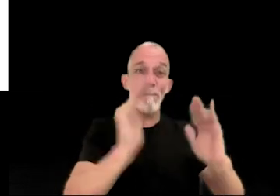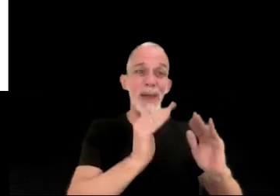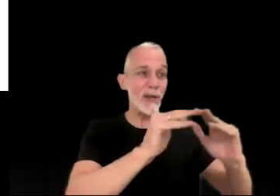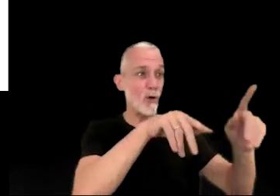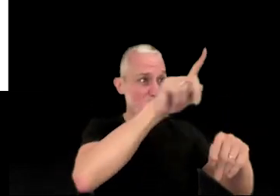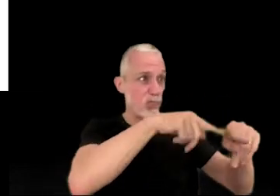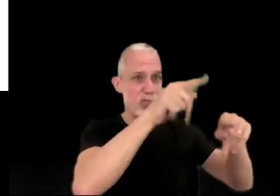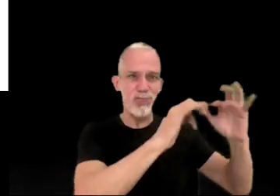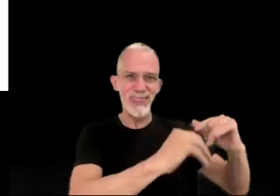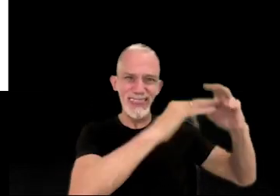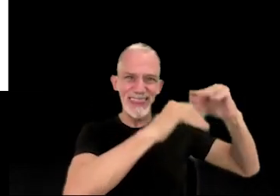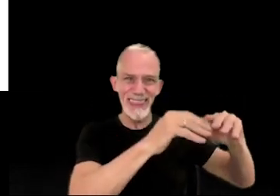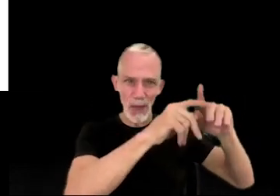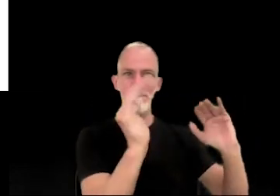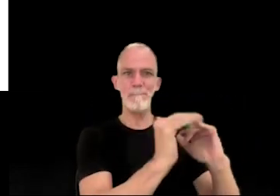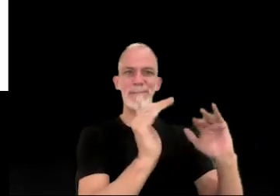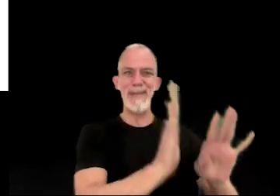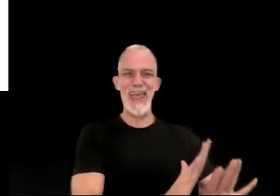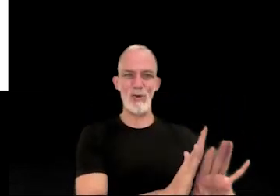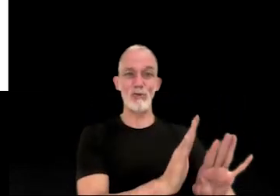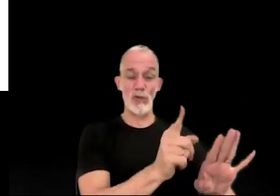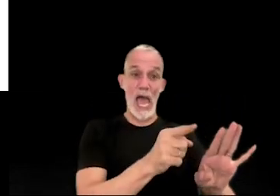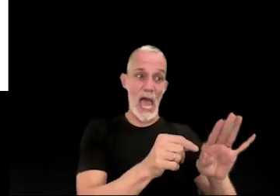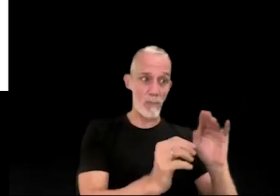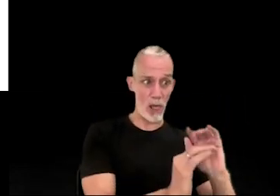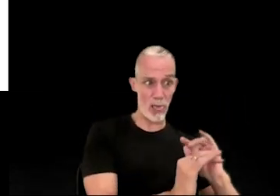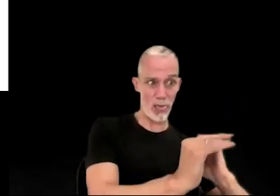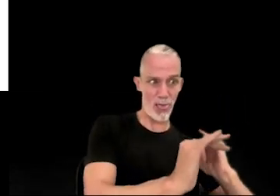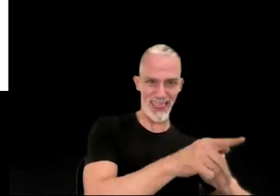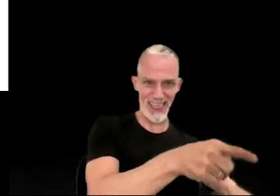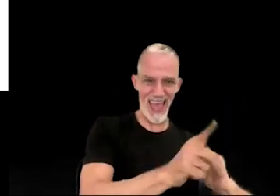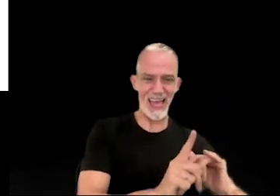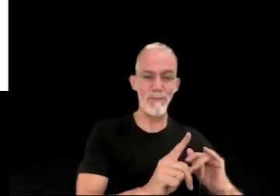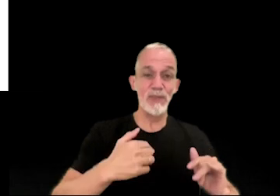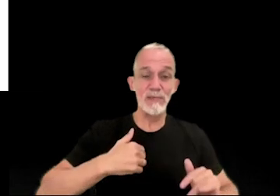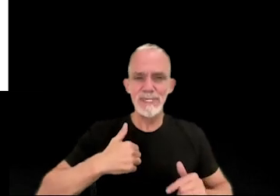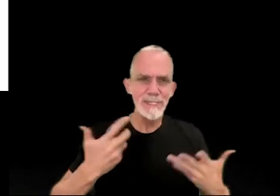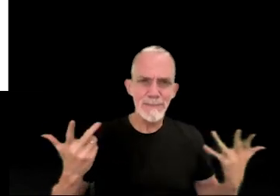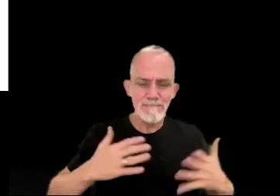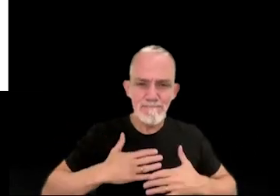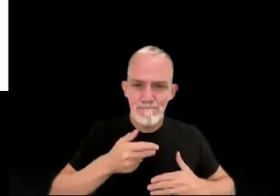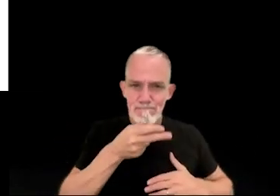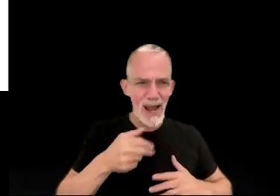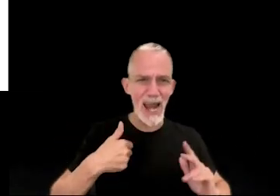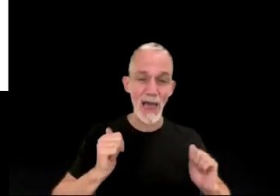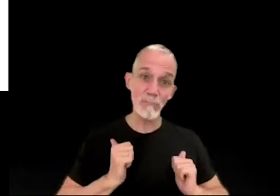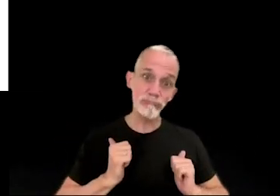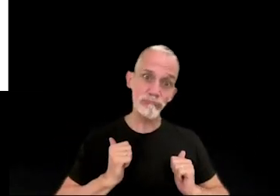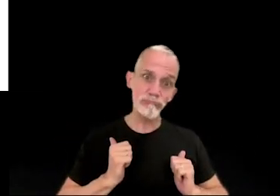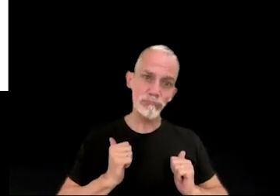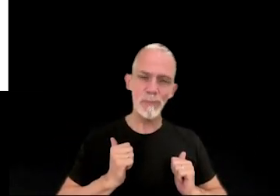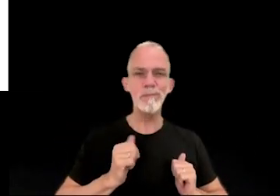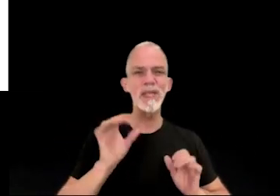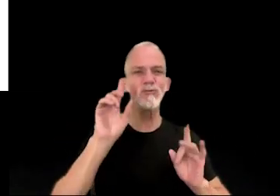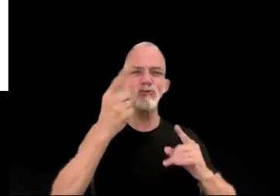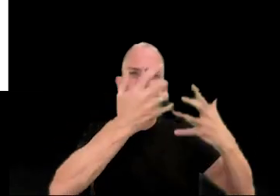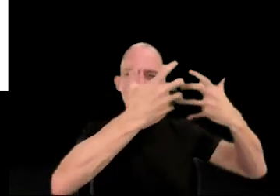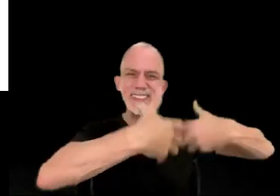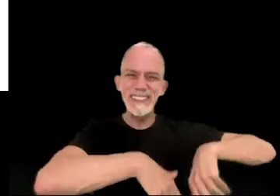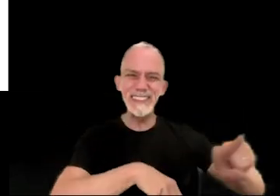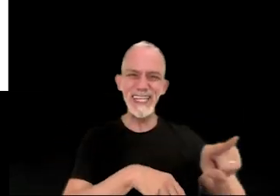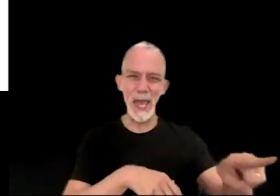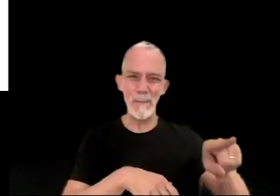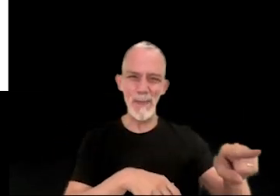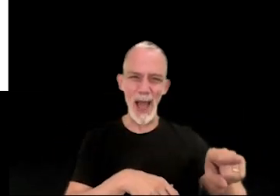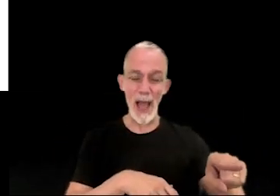está previsto que se van a correr, no debería el contribuyente realizar ninguna presentación, pero se van a correr sistémicamente, en